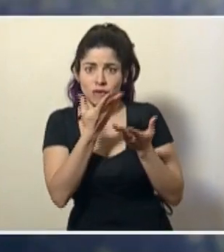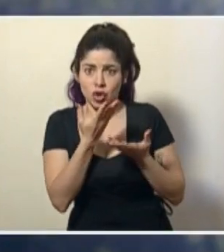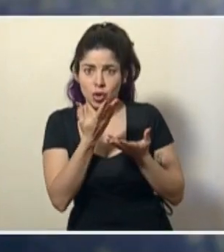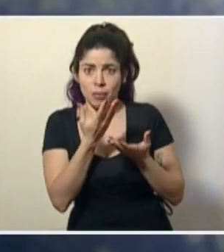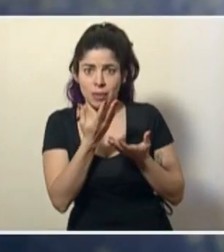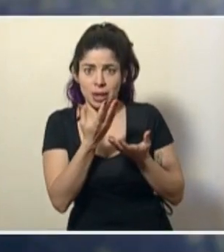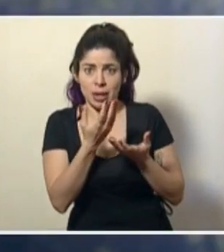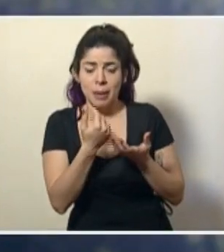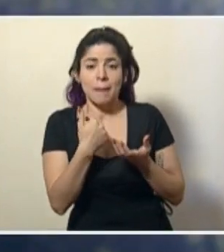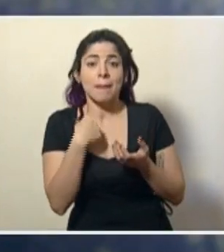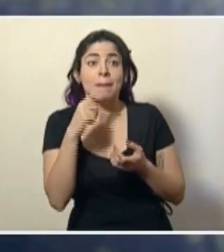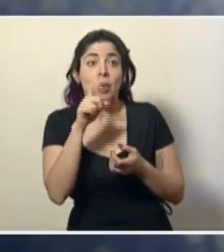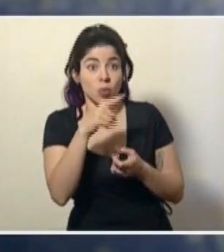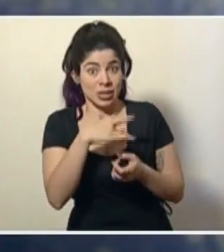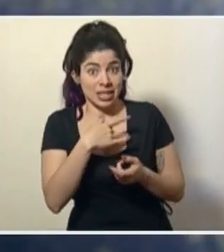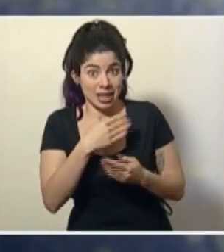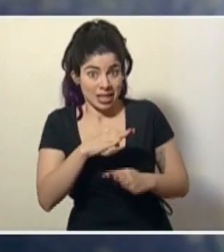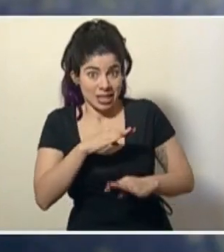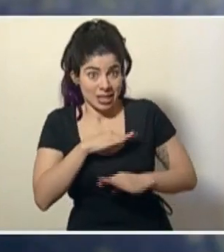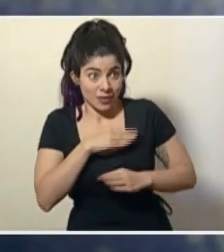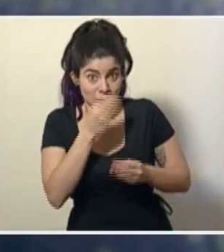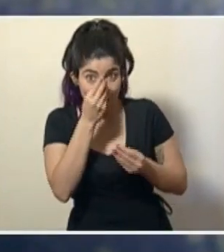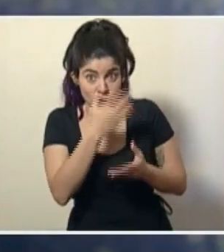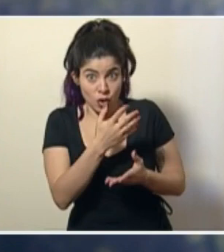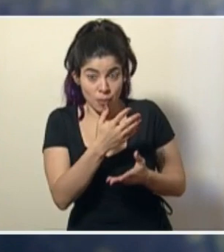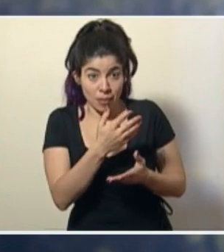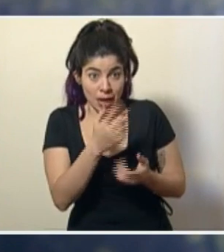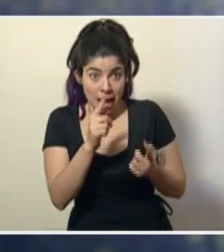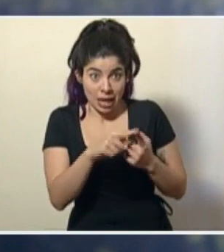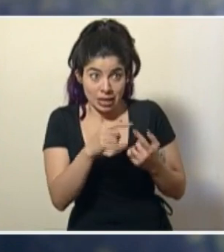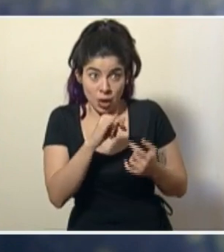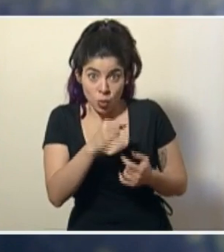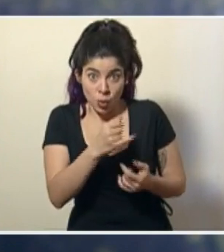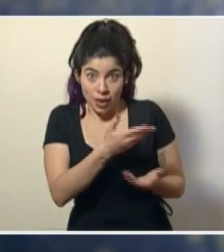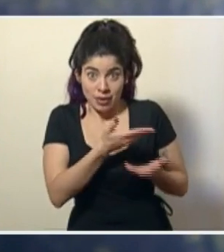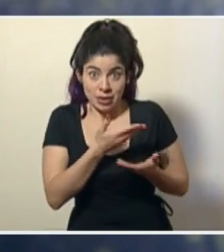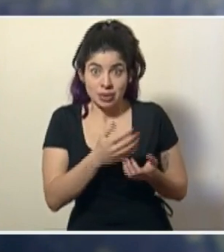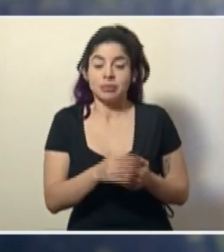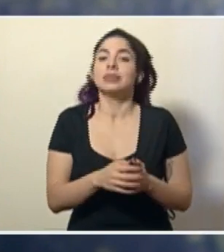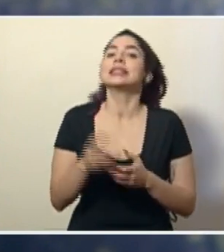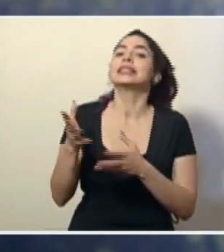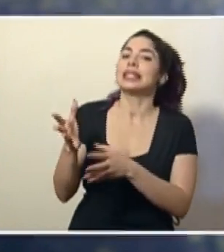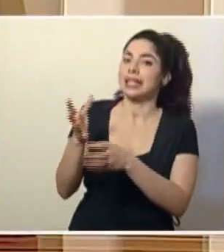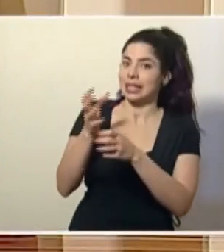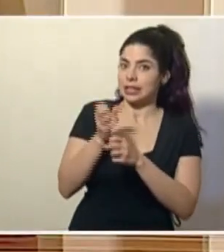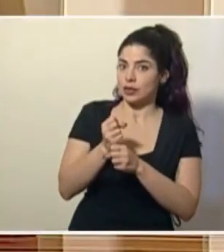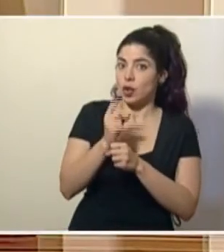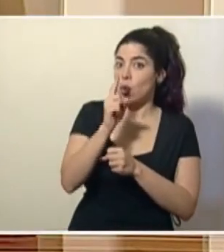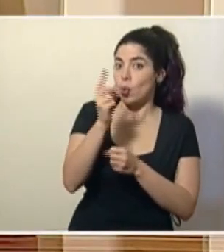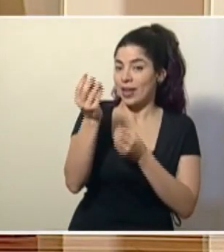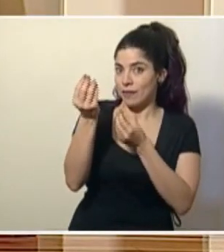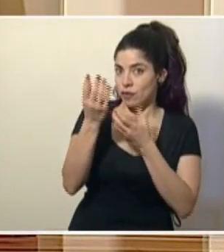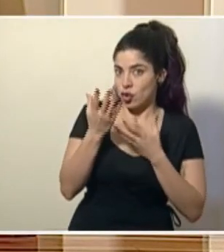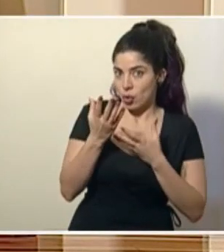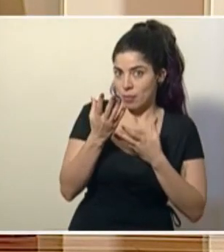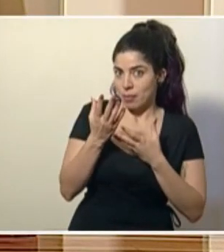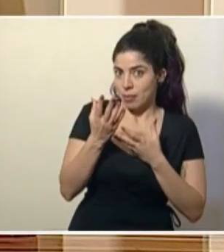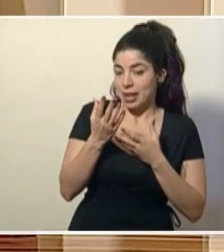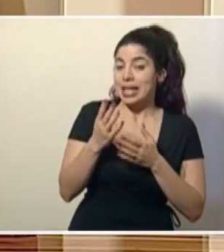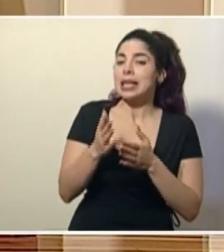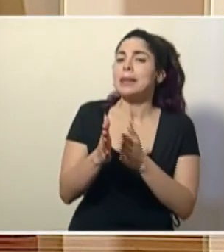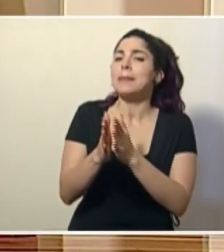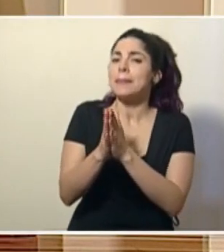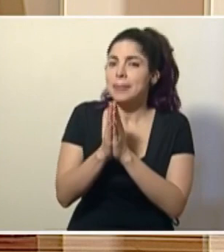informe. Mi pregunta es si usted está satisfecho con lo que les han entregado hasta el día jueves. Se recibió un informe y